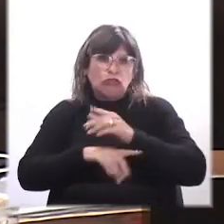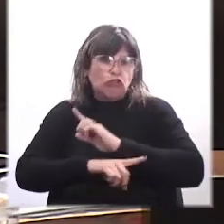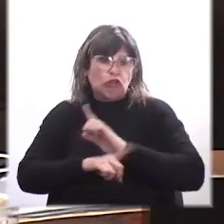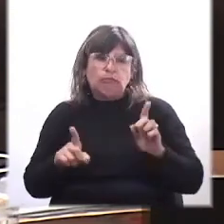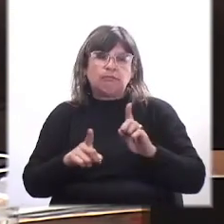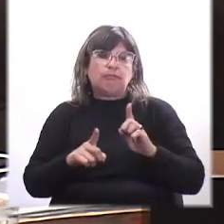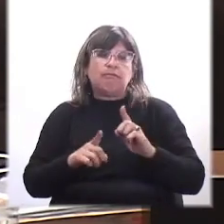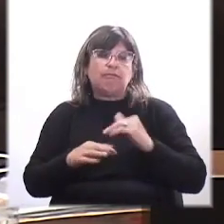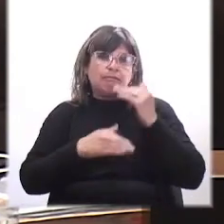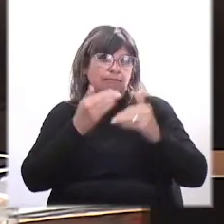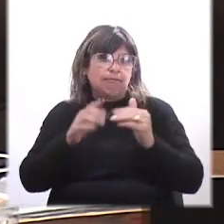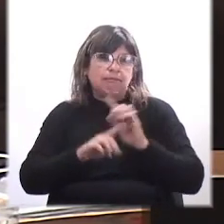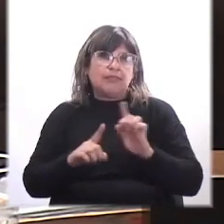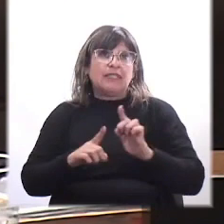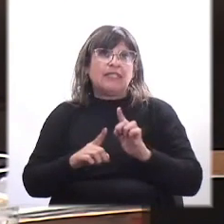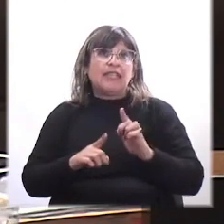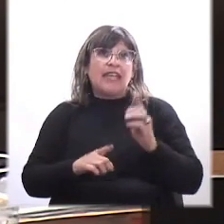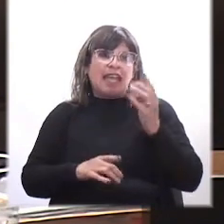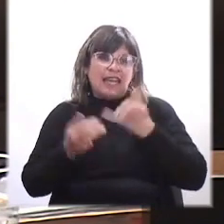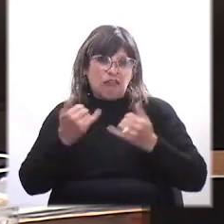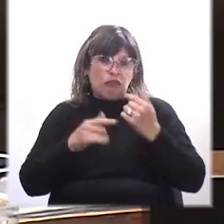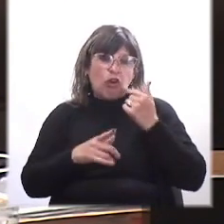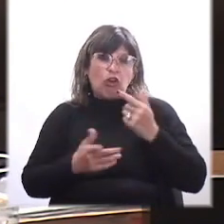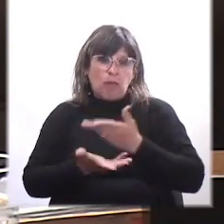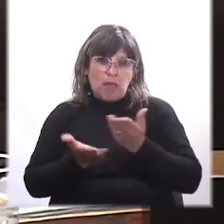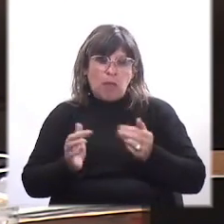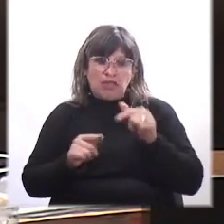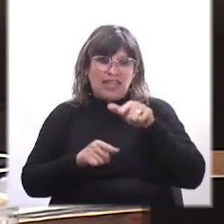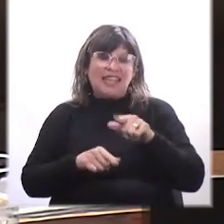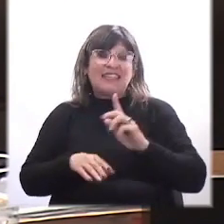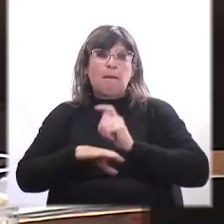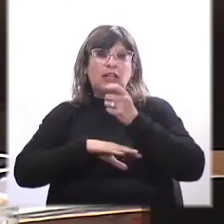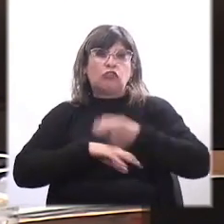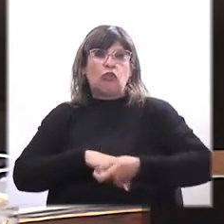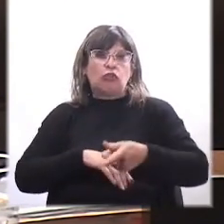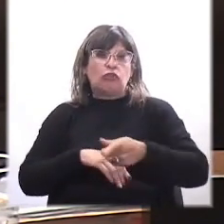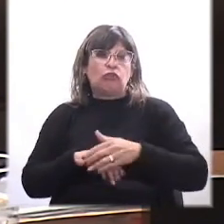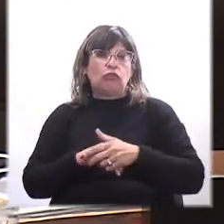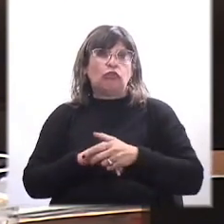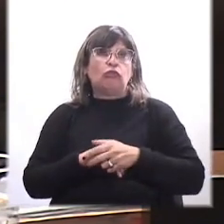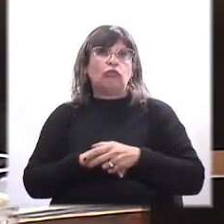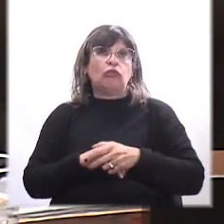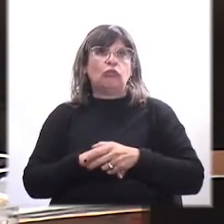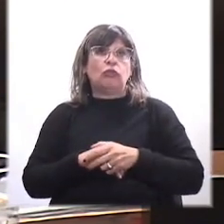En el informe de Price también hace ver que esta inversión,